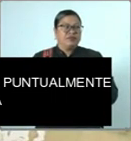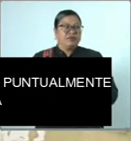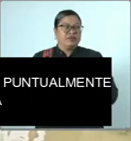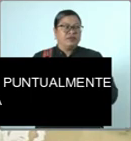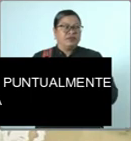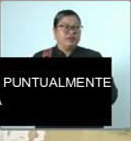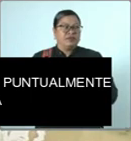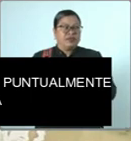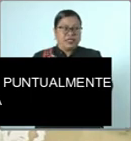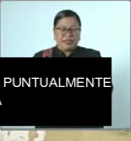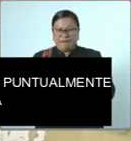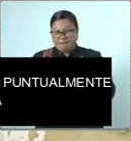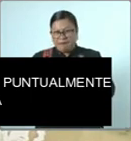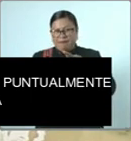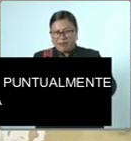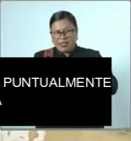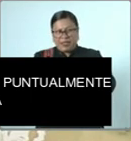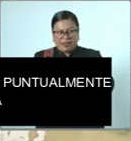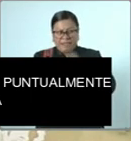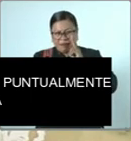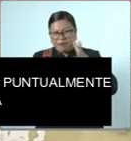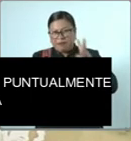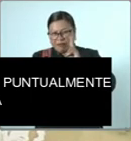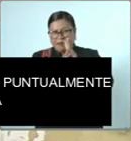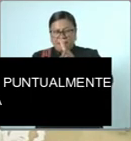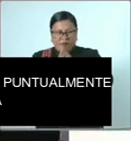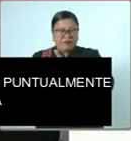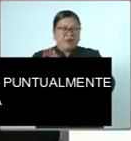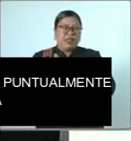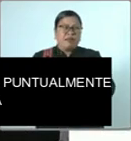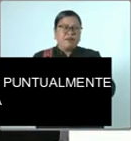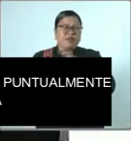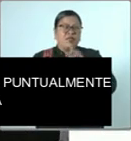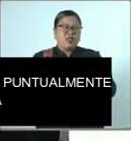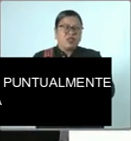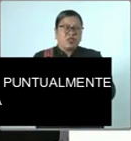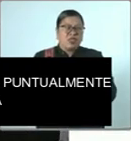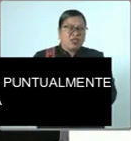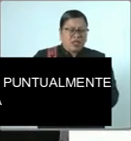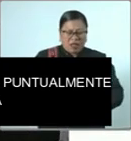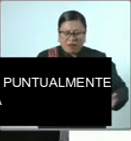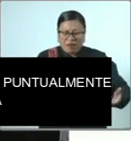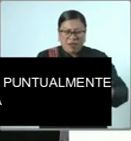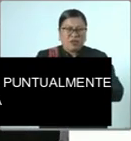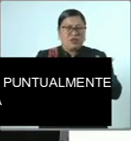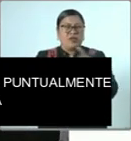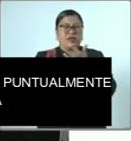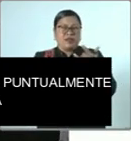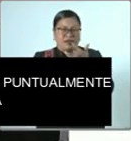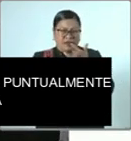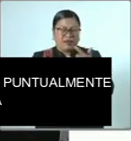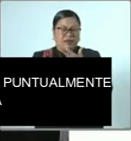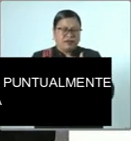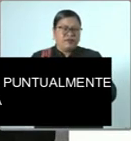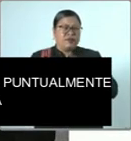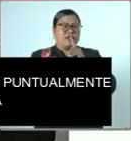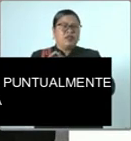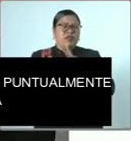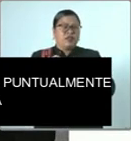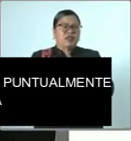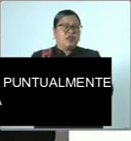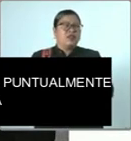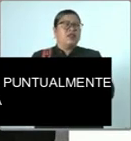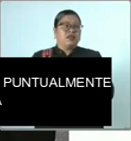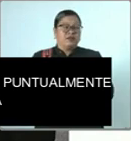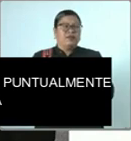Aquí hay más afectaciones, como ustedes los ven, la mayoría son en caminos y carreteras. En algunos lados el corte casi total